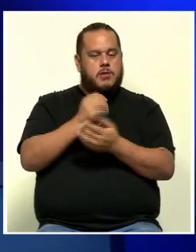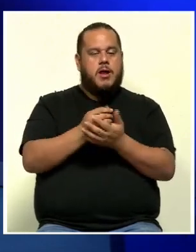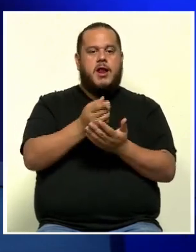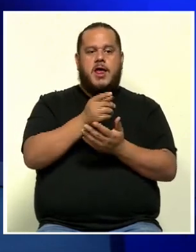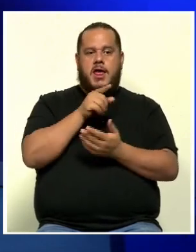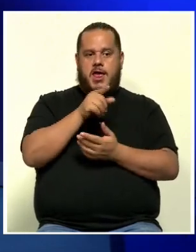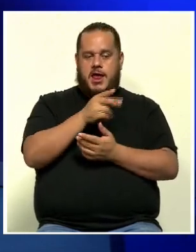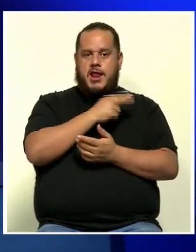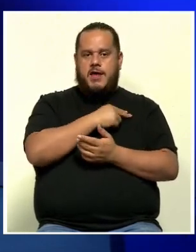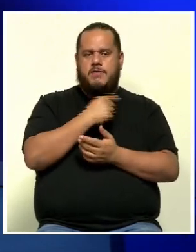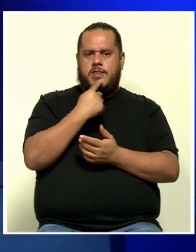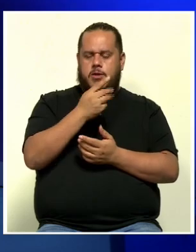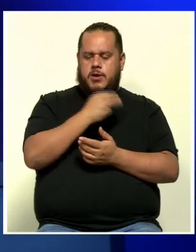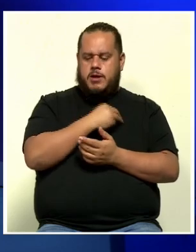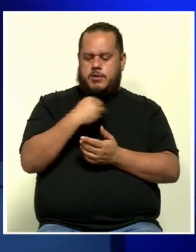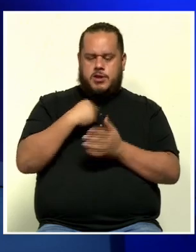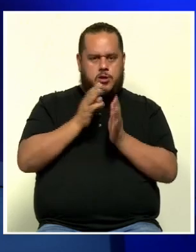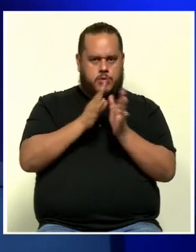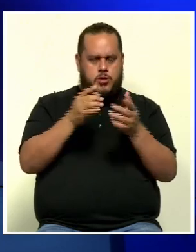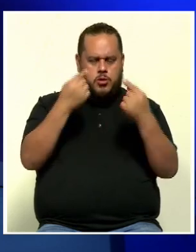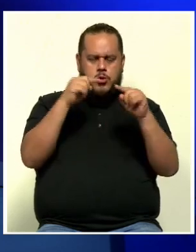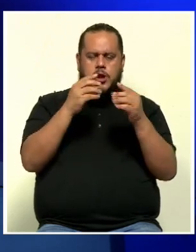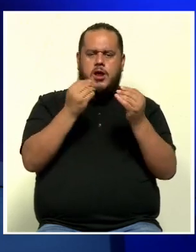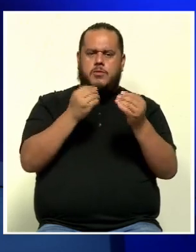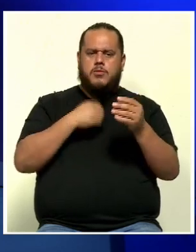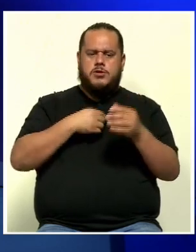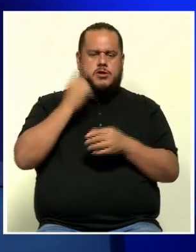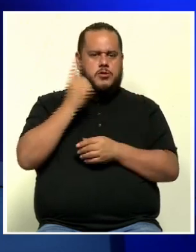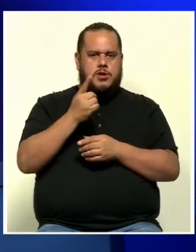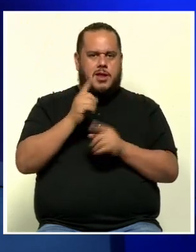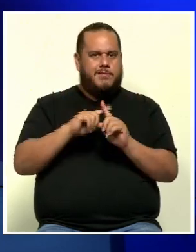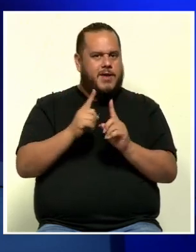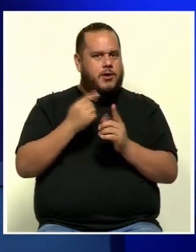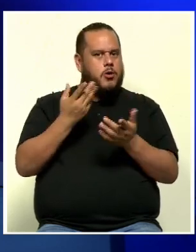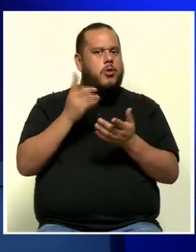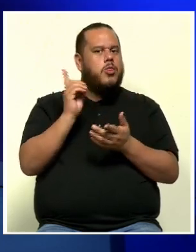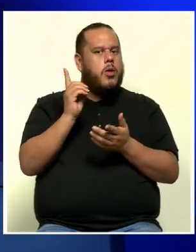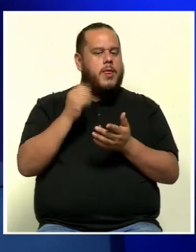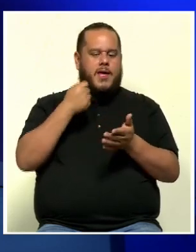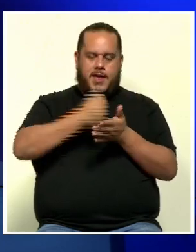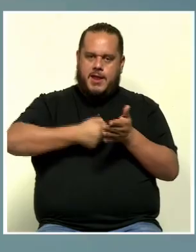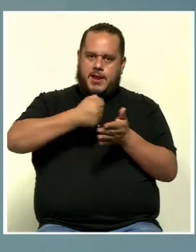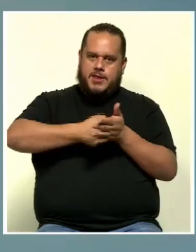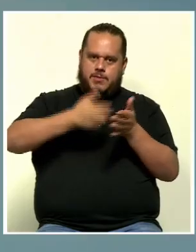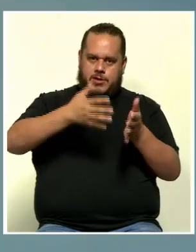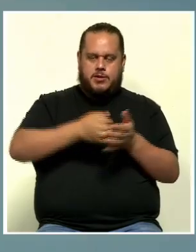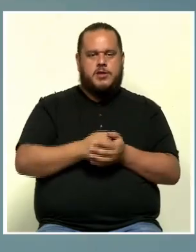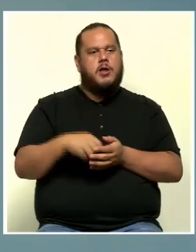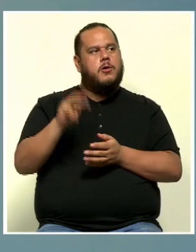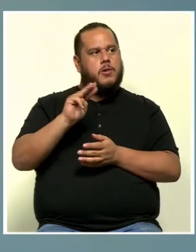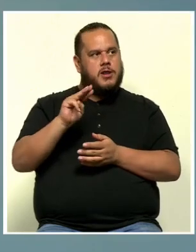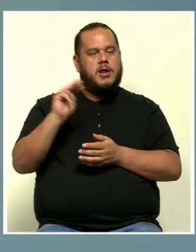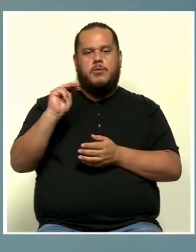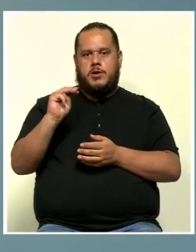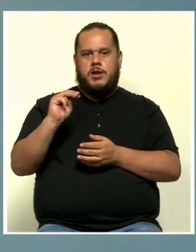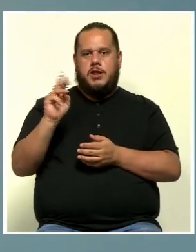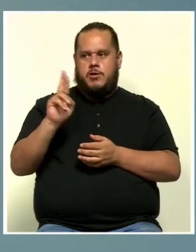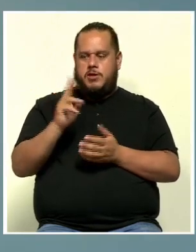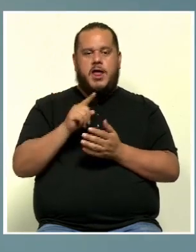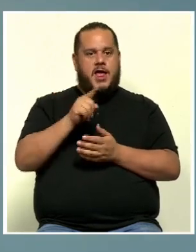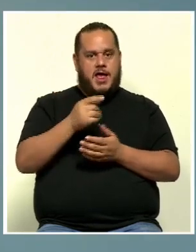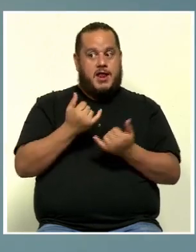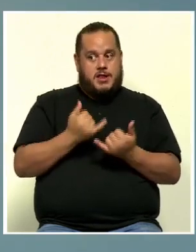aseguró que el Ministerio Público logra muchas condenas, pero en las apelaciones. Warner Molina Ruiz es el actual fiscal